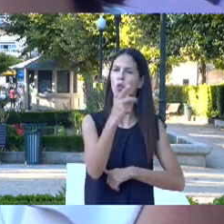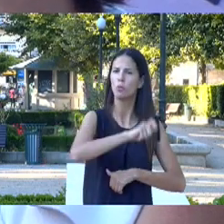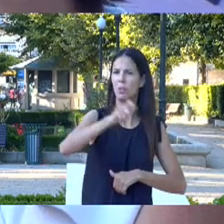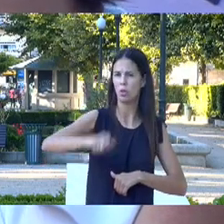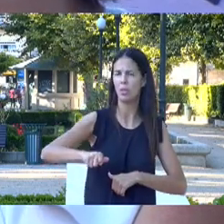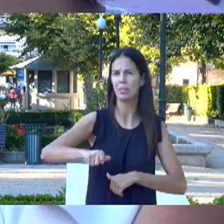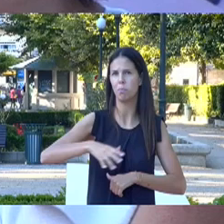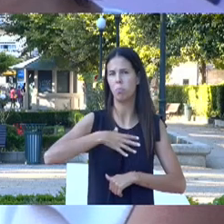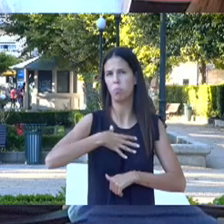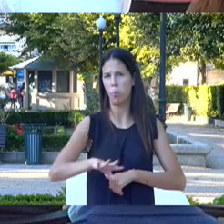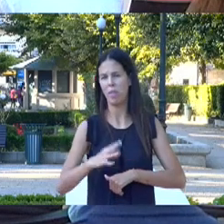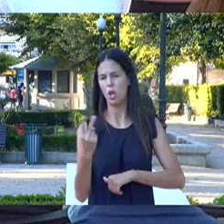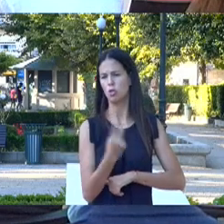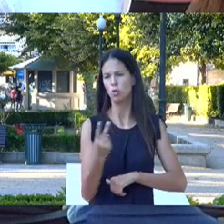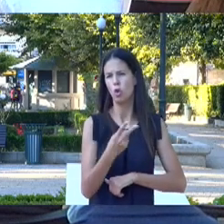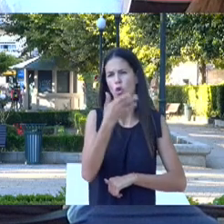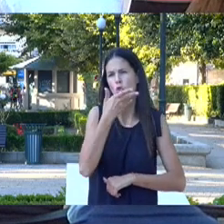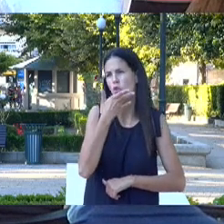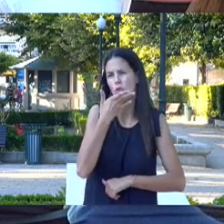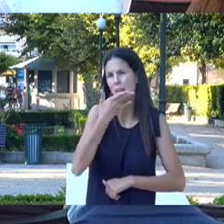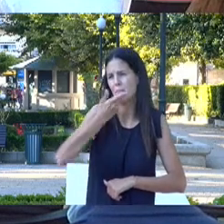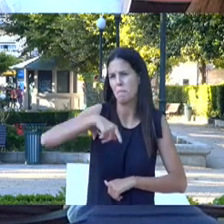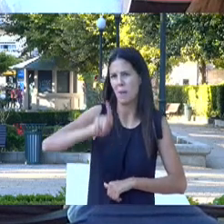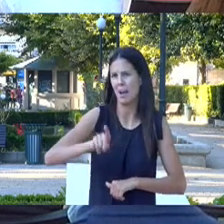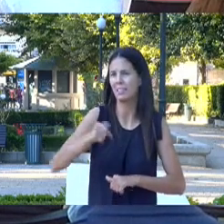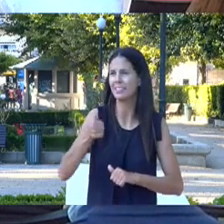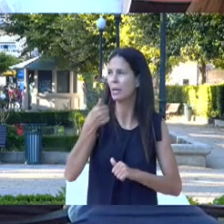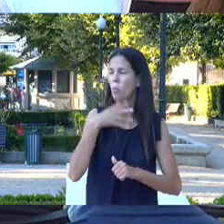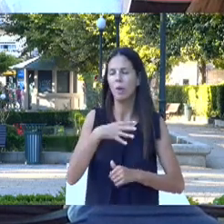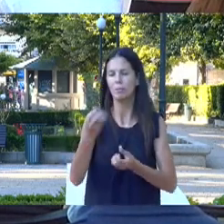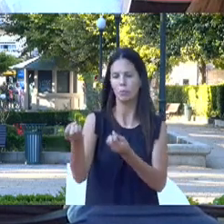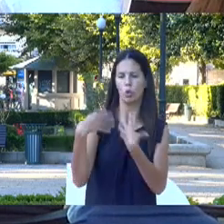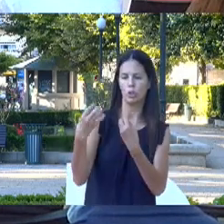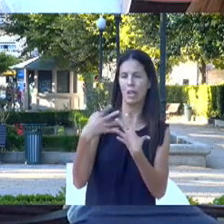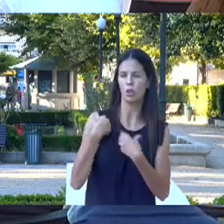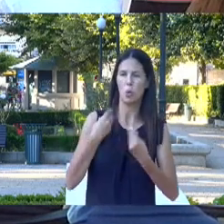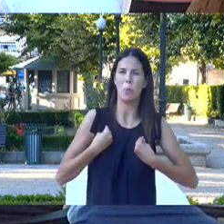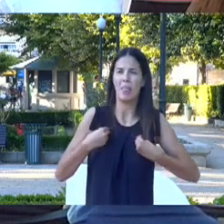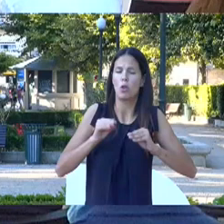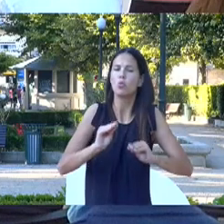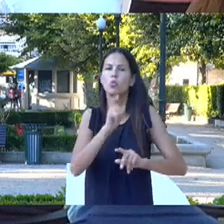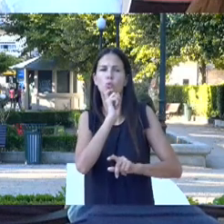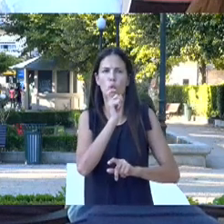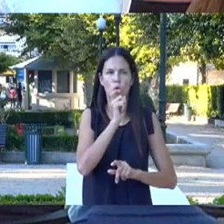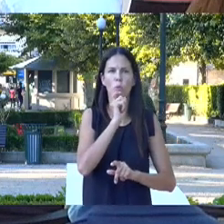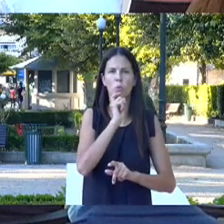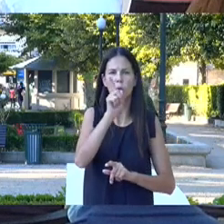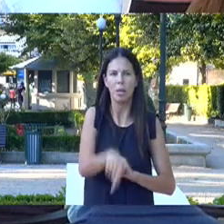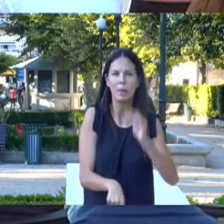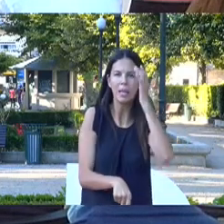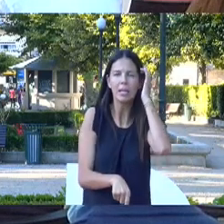quizáis sexan das que máis coñecen e máis nos poden poñer en coñecemento o que foi a vida de Ernestina e esas